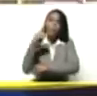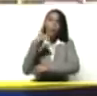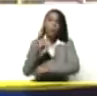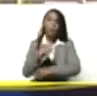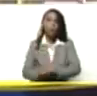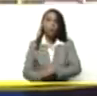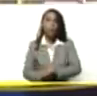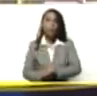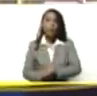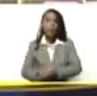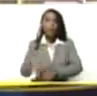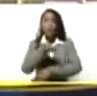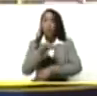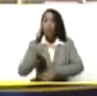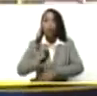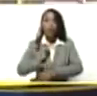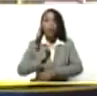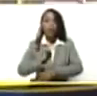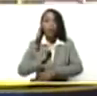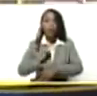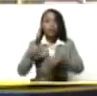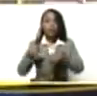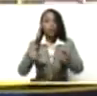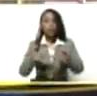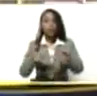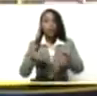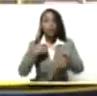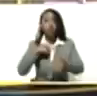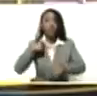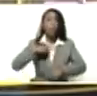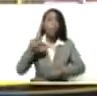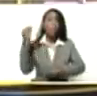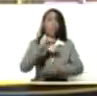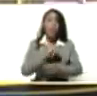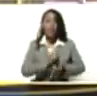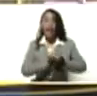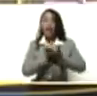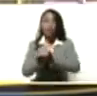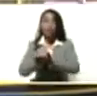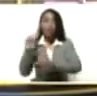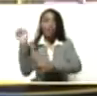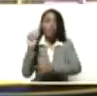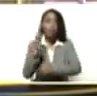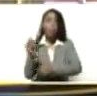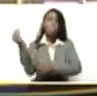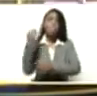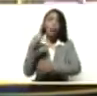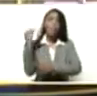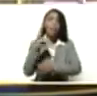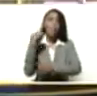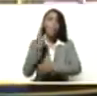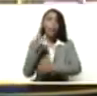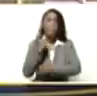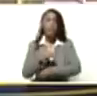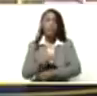desde donde estemos tenemos que dar más por venezuela mucho más